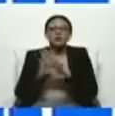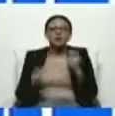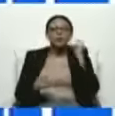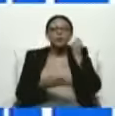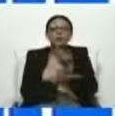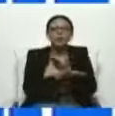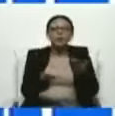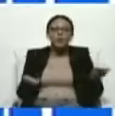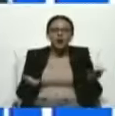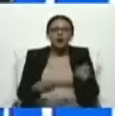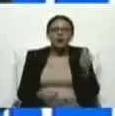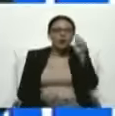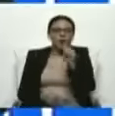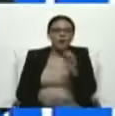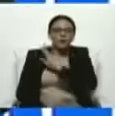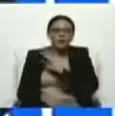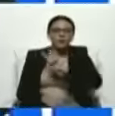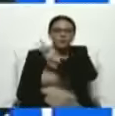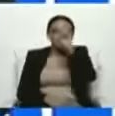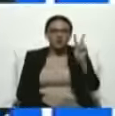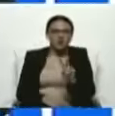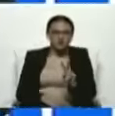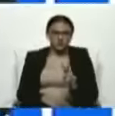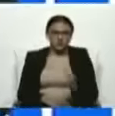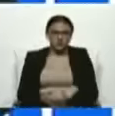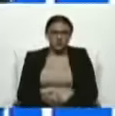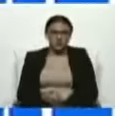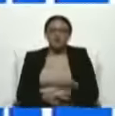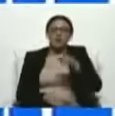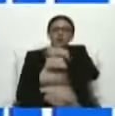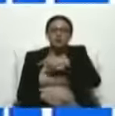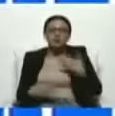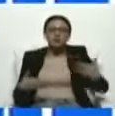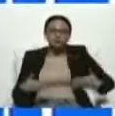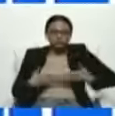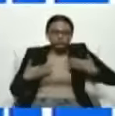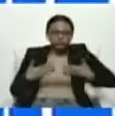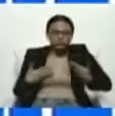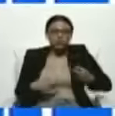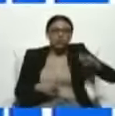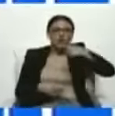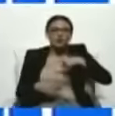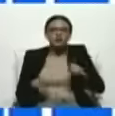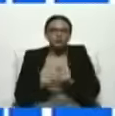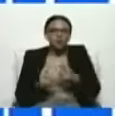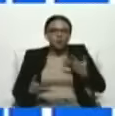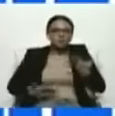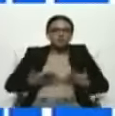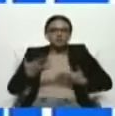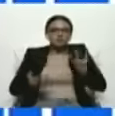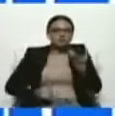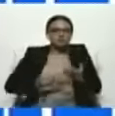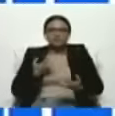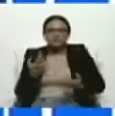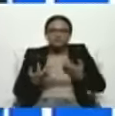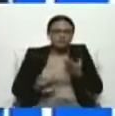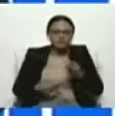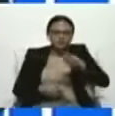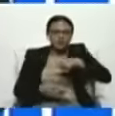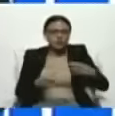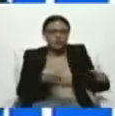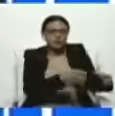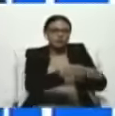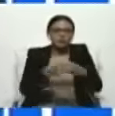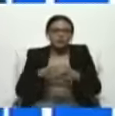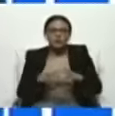patria venezolana, que se congratularon y llenaron su alma de alegría luego de la